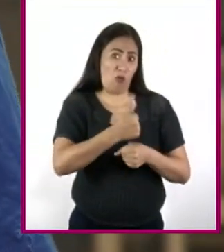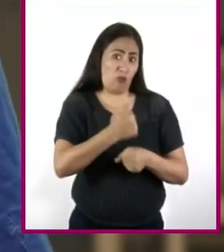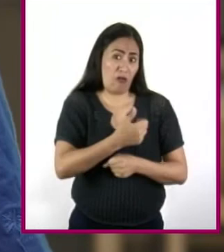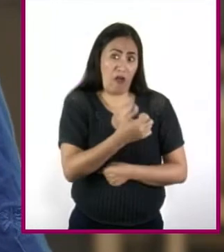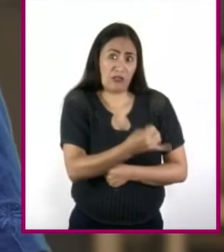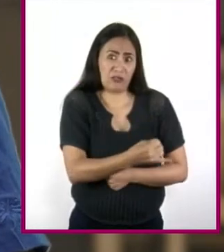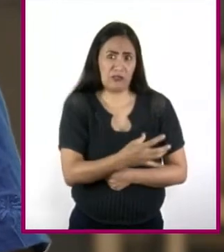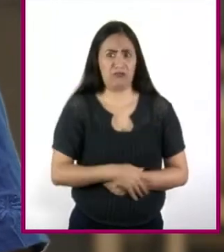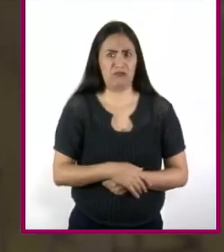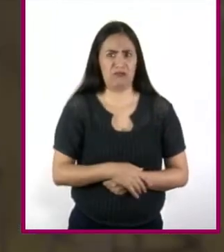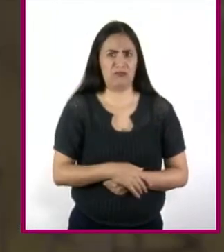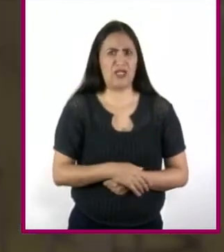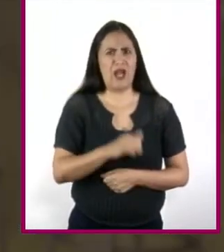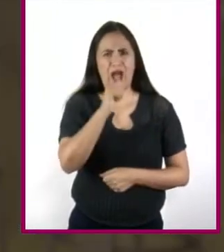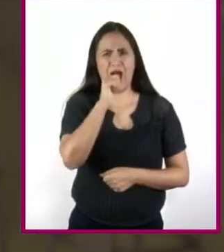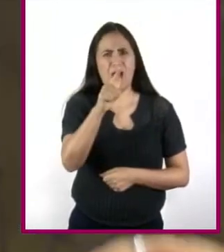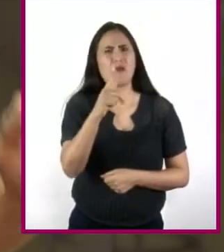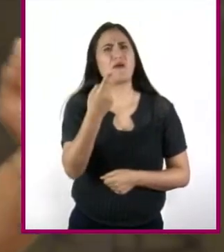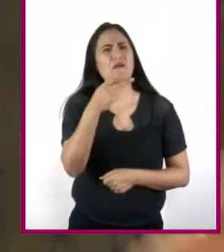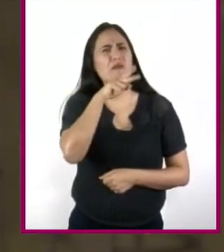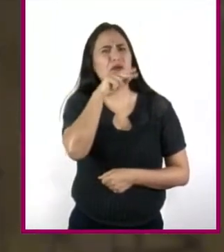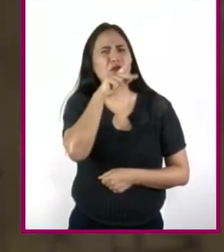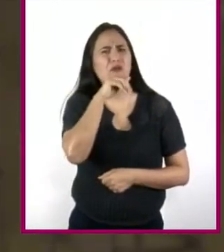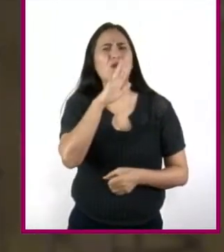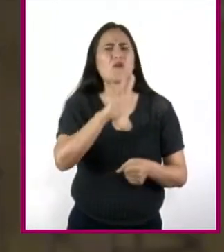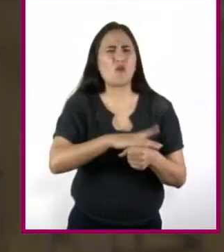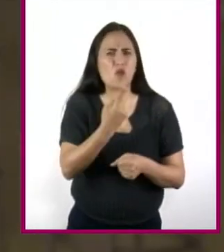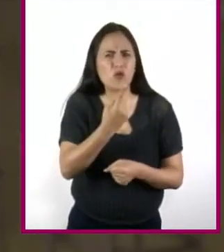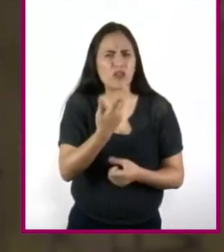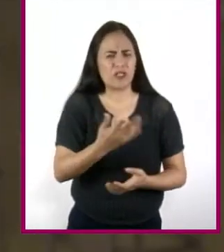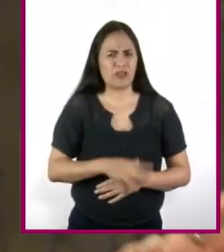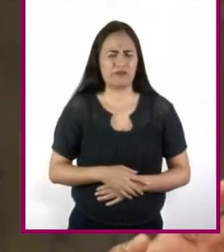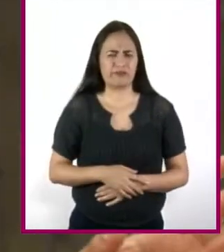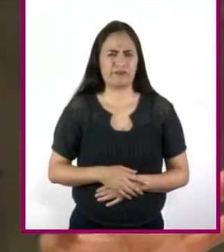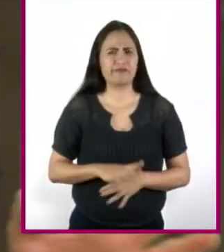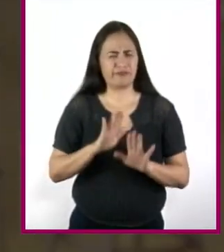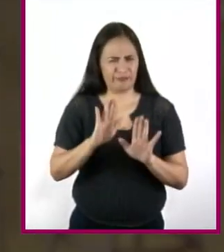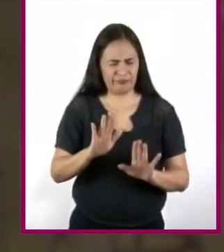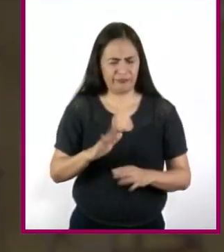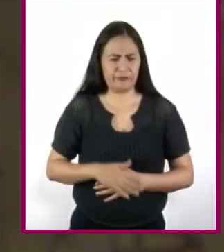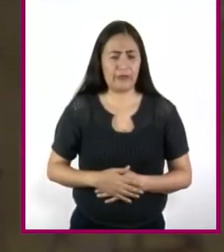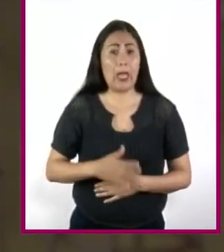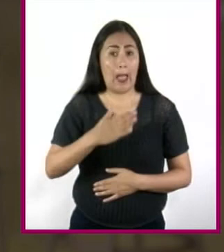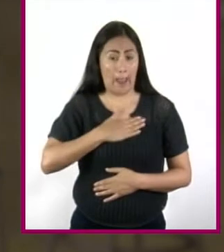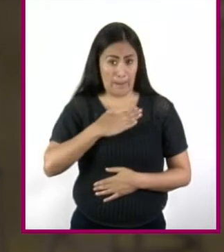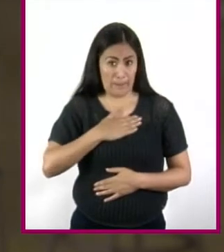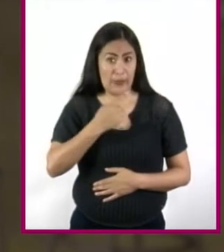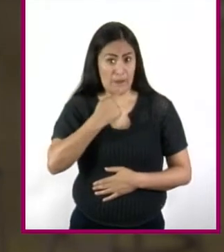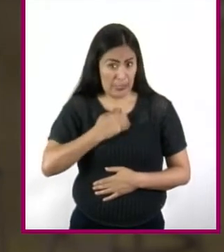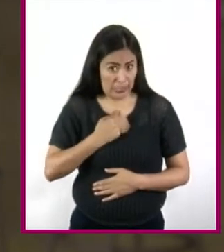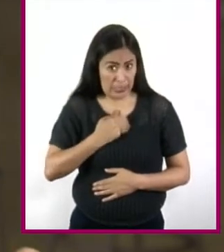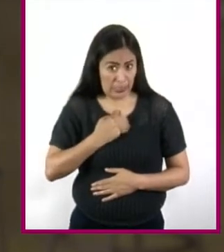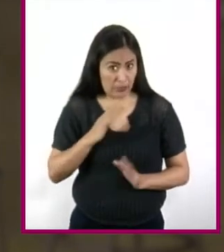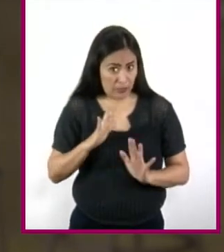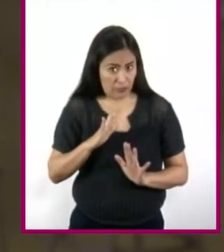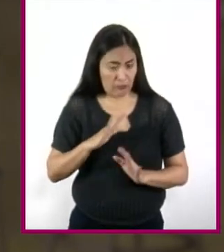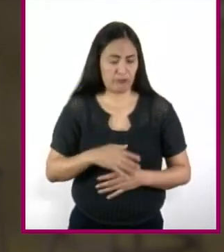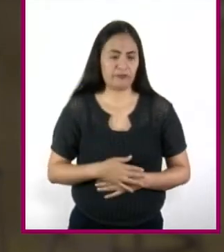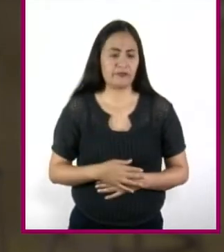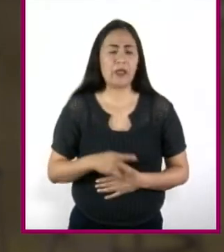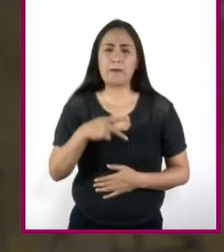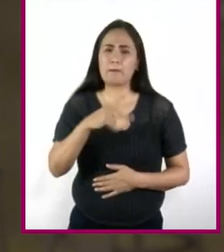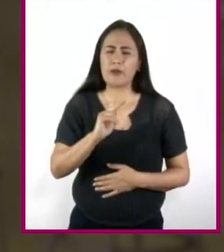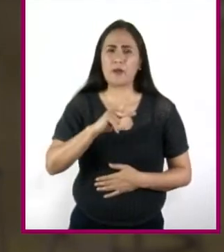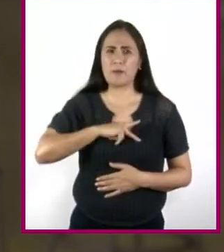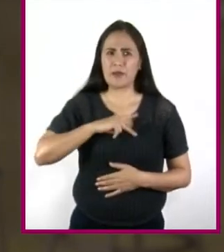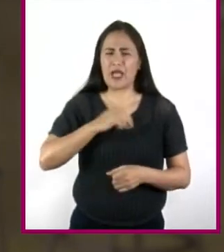qué está preocupado por su alma? Pues miren, todo eso es algo que a mí me contaron. Pero mi abuelo